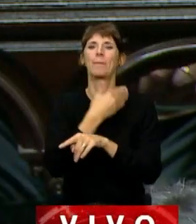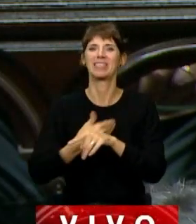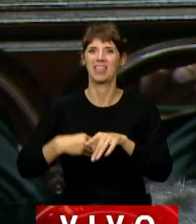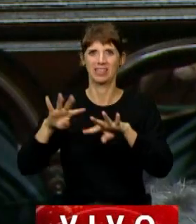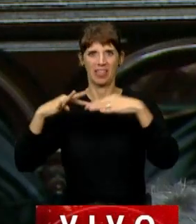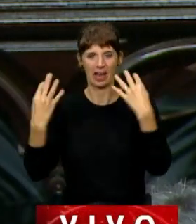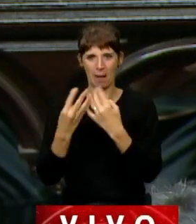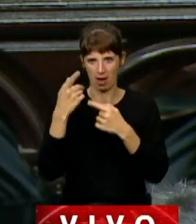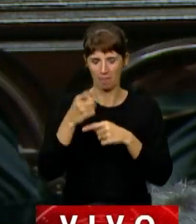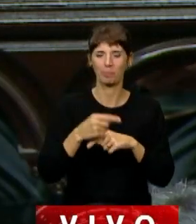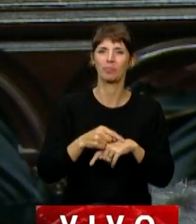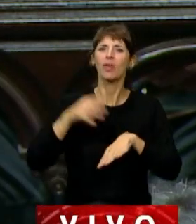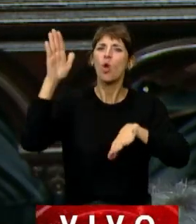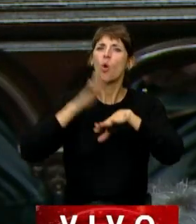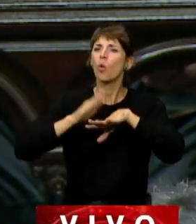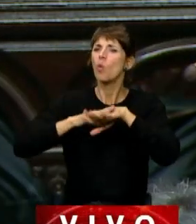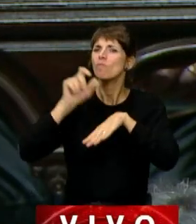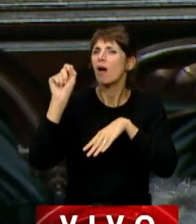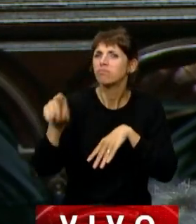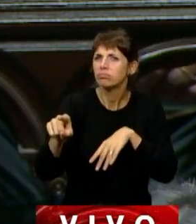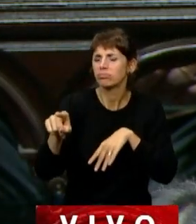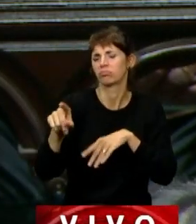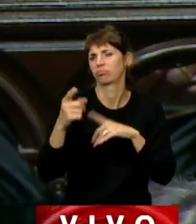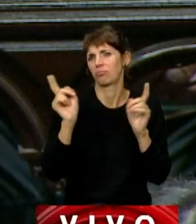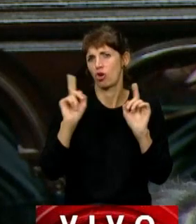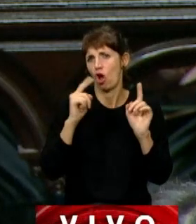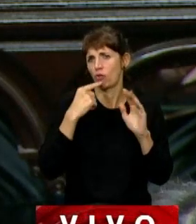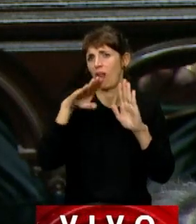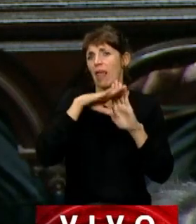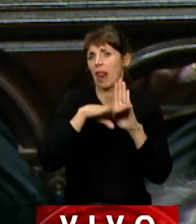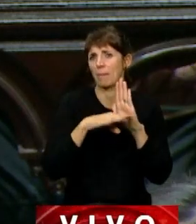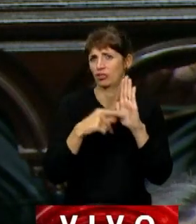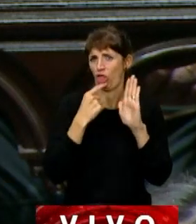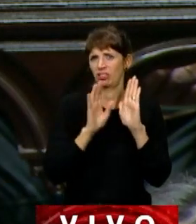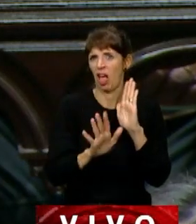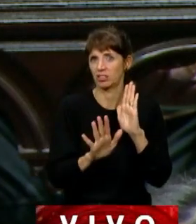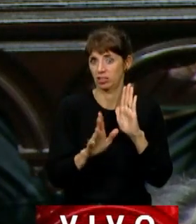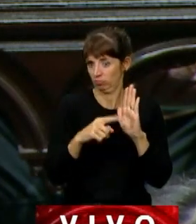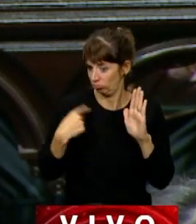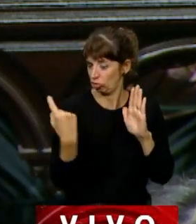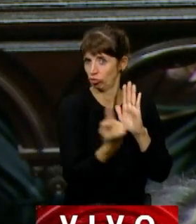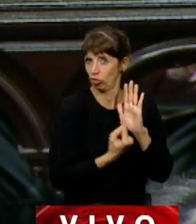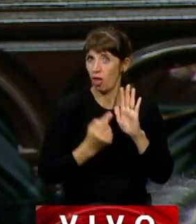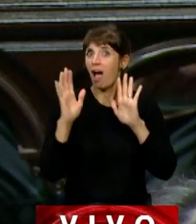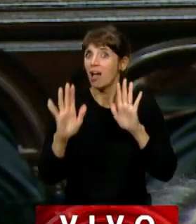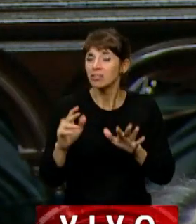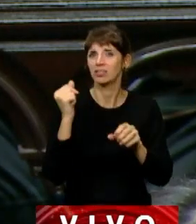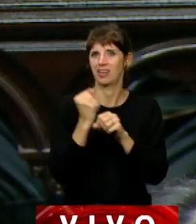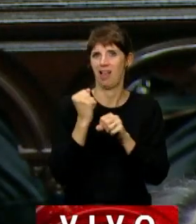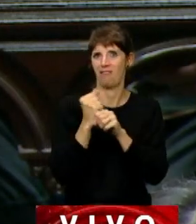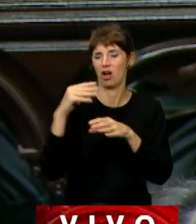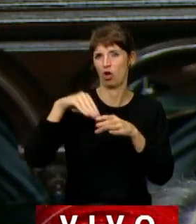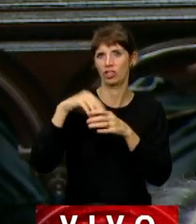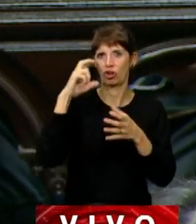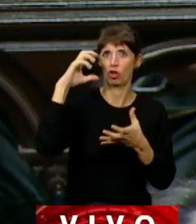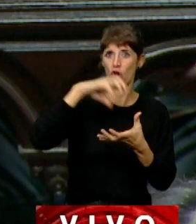culpa suya, señor jefe de gabinete, lo que dice este reglamento. Esto tiene que ver con nosotros, con nuestra práctica política aquí adentro, si